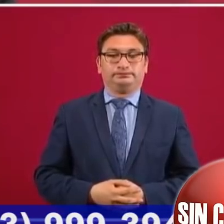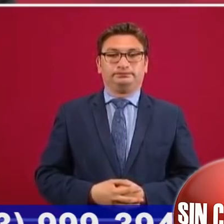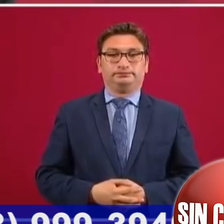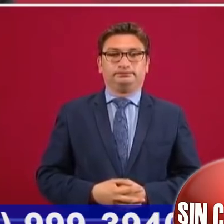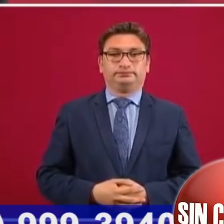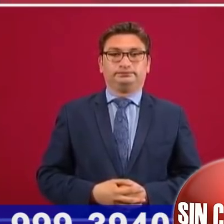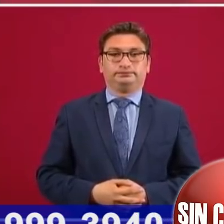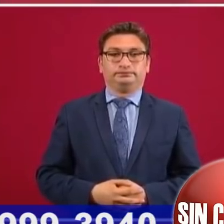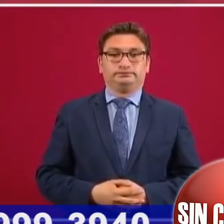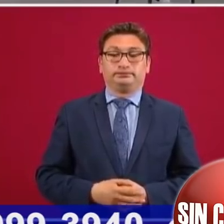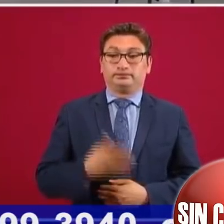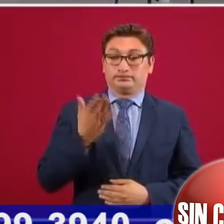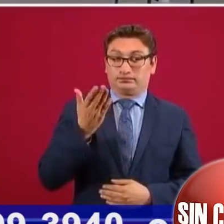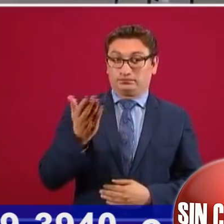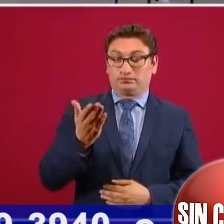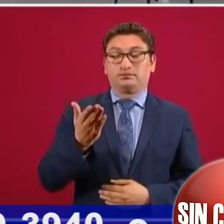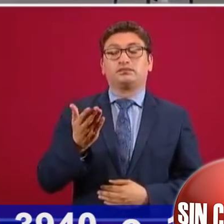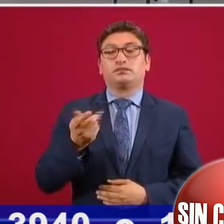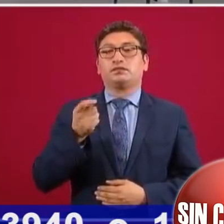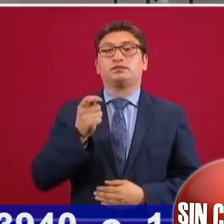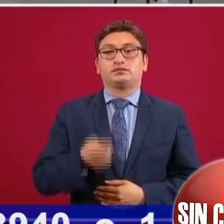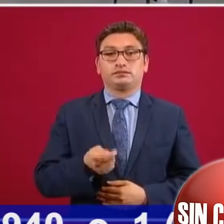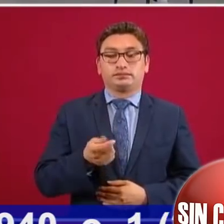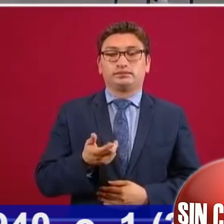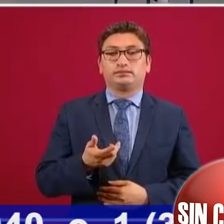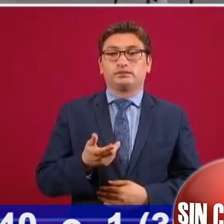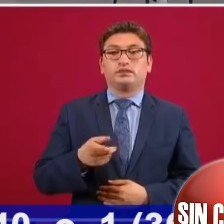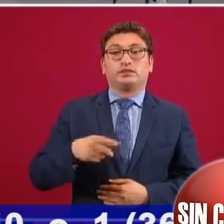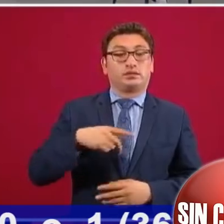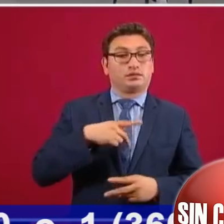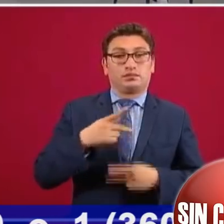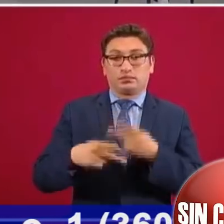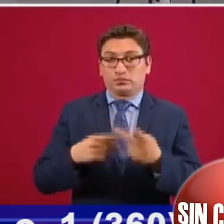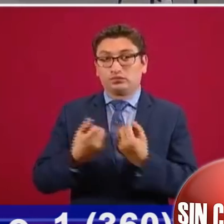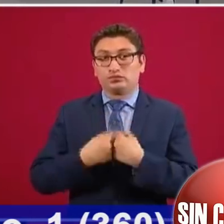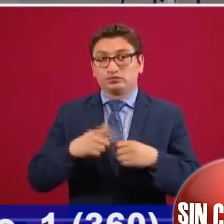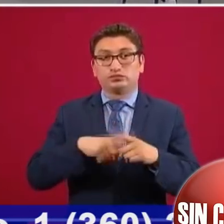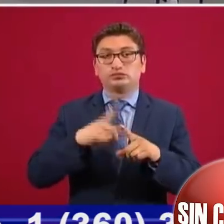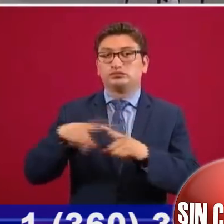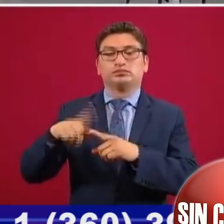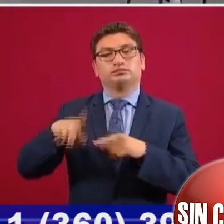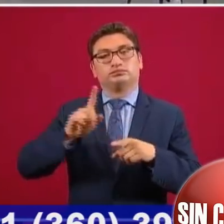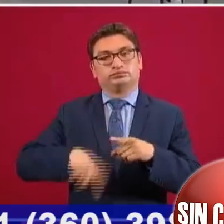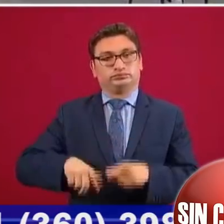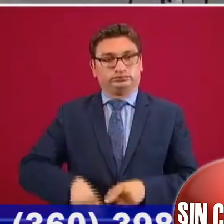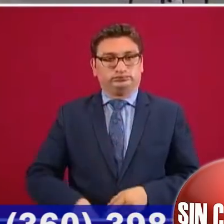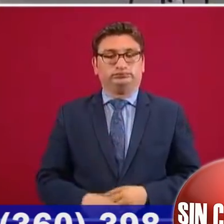pedían que se quitaran prestaciones sociales,